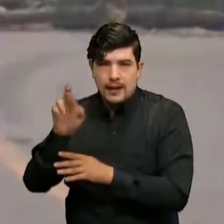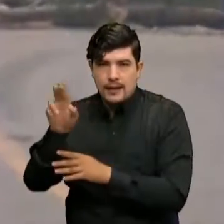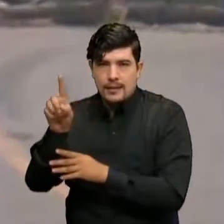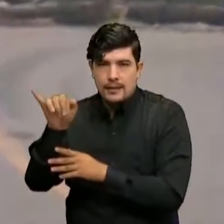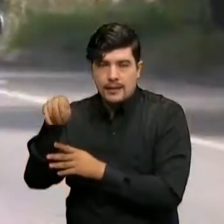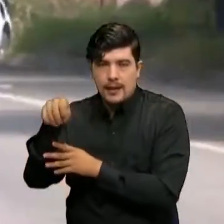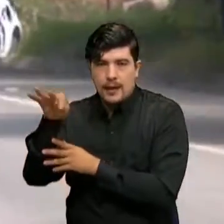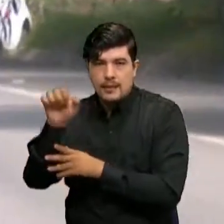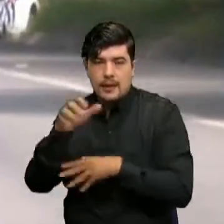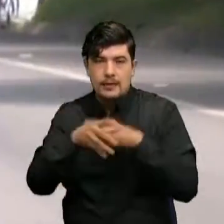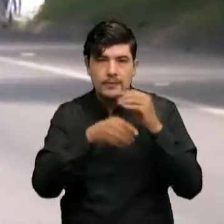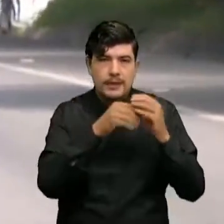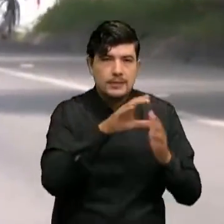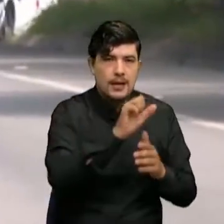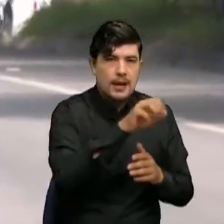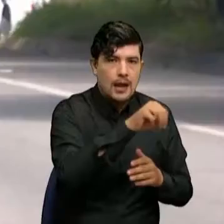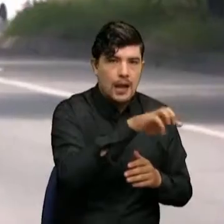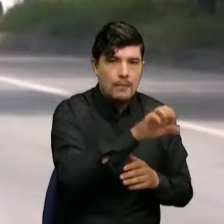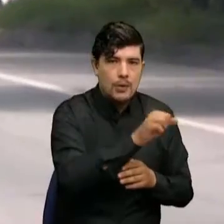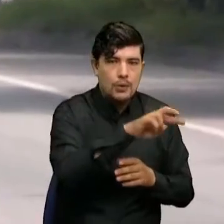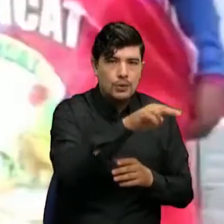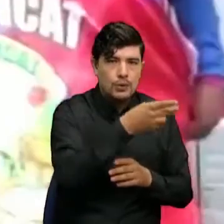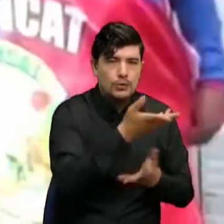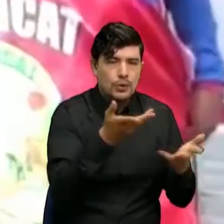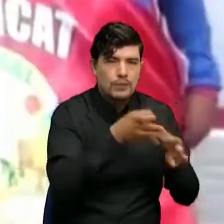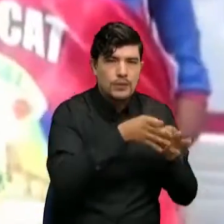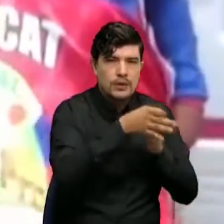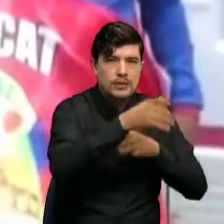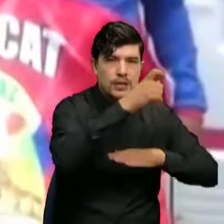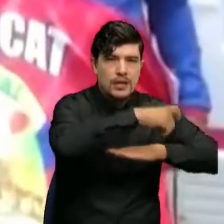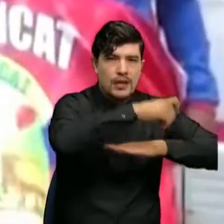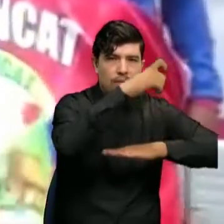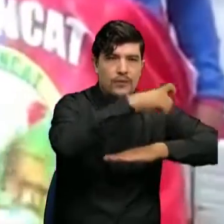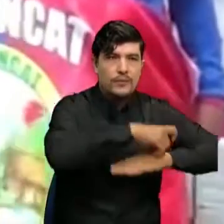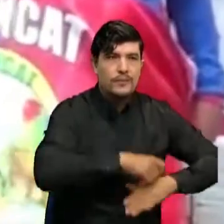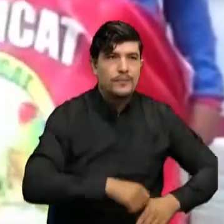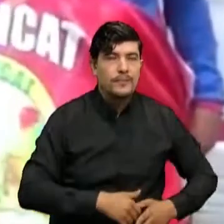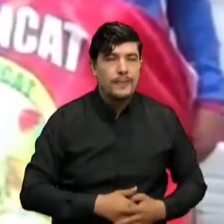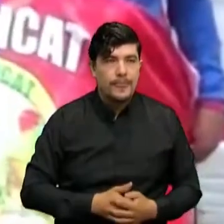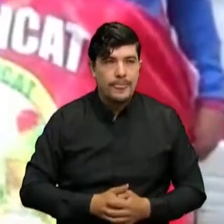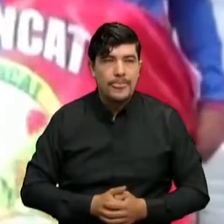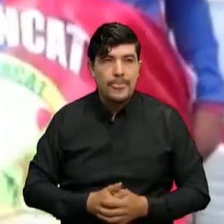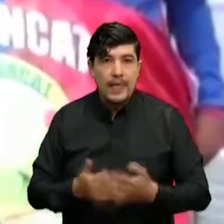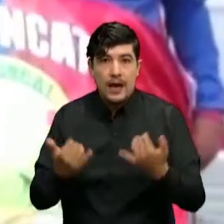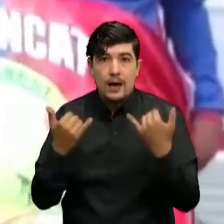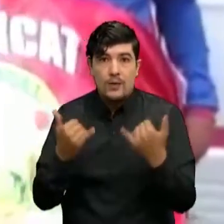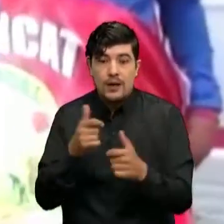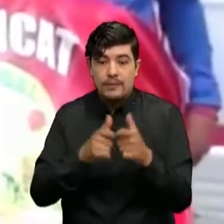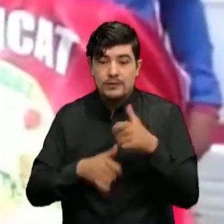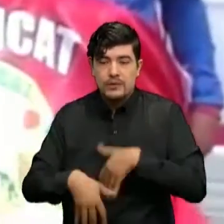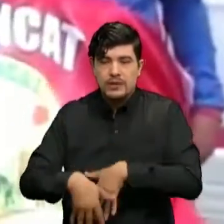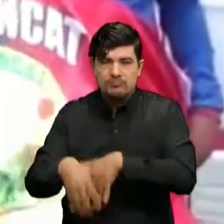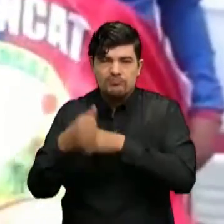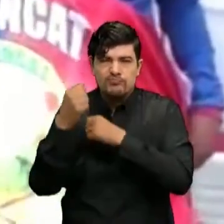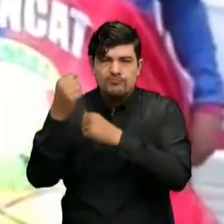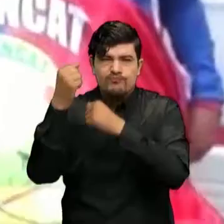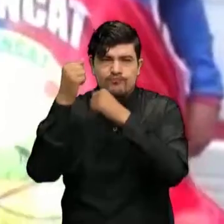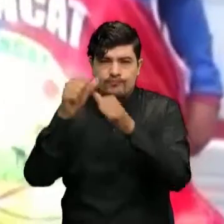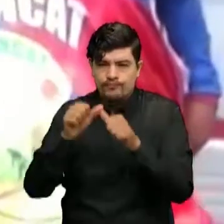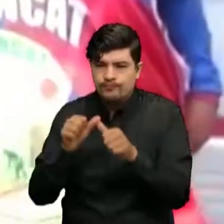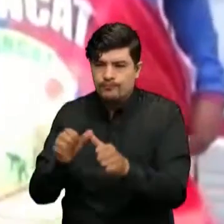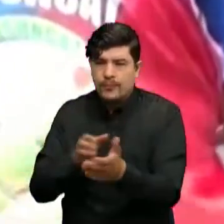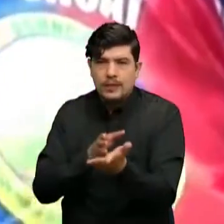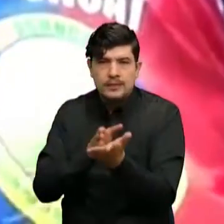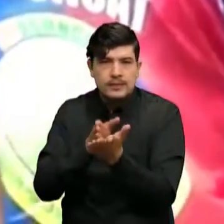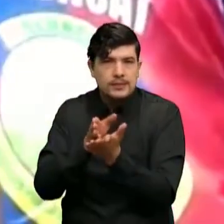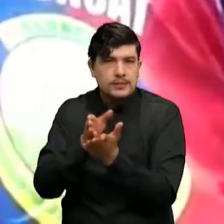el municipio de Tibú. Hechos y de la protesta, en estos momentos nos encontramos y permaneceremos en las